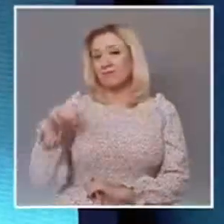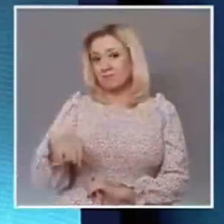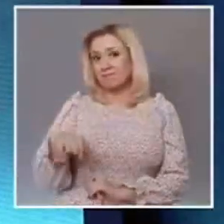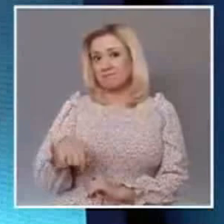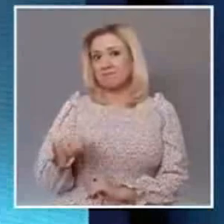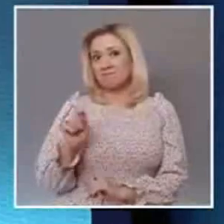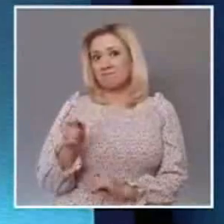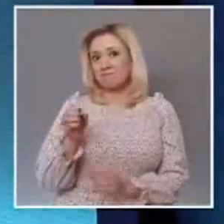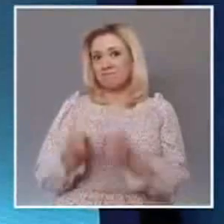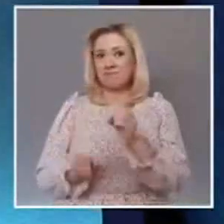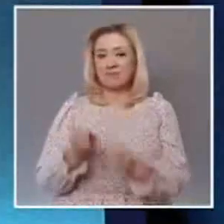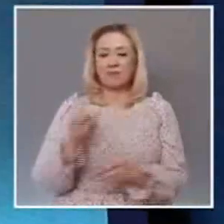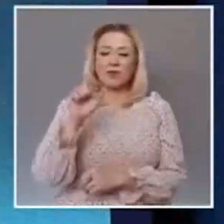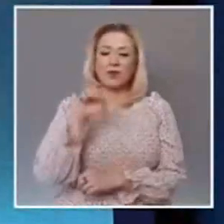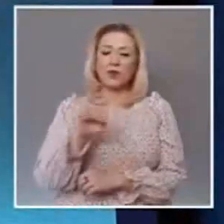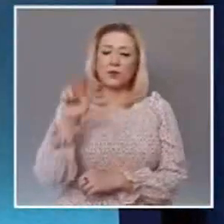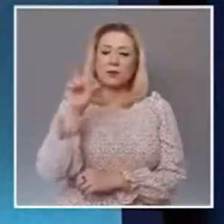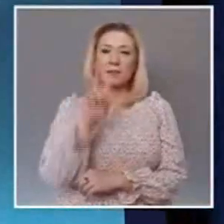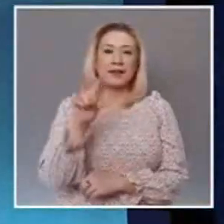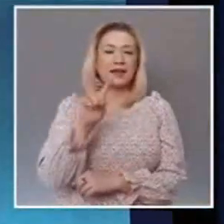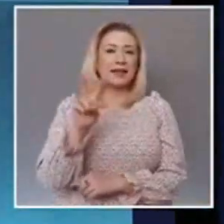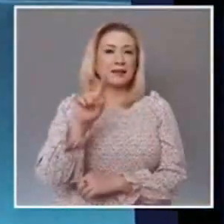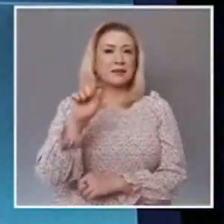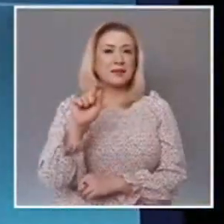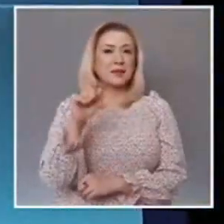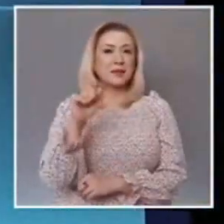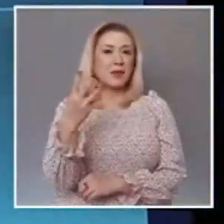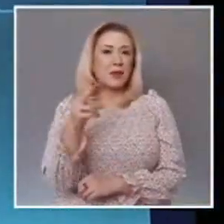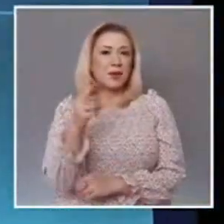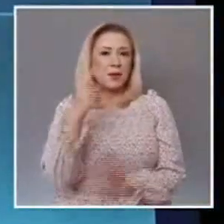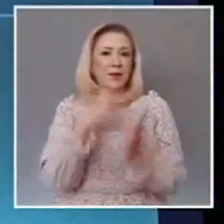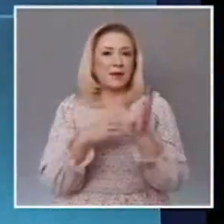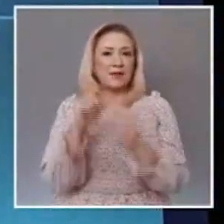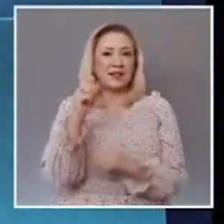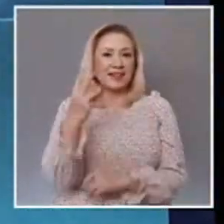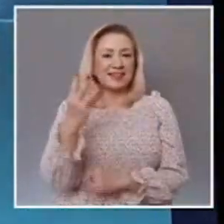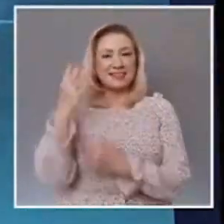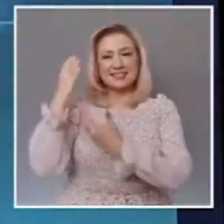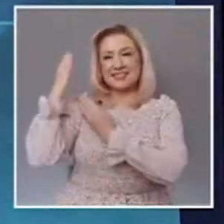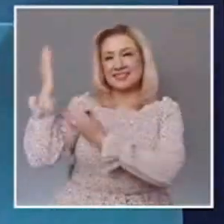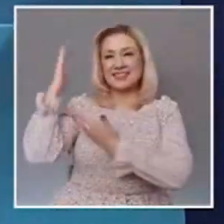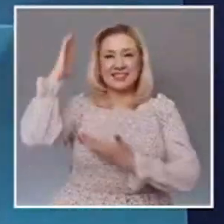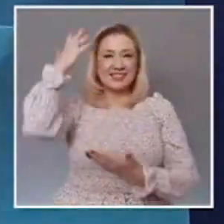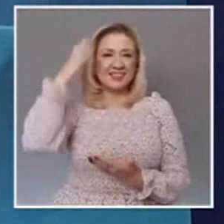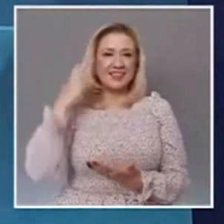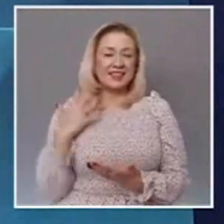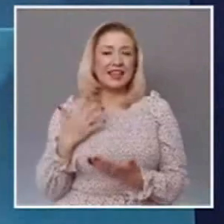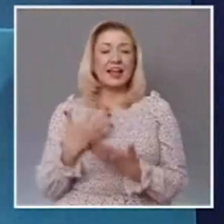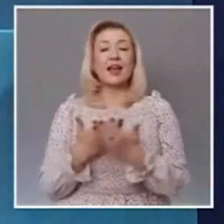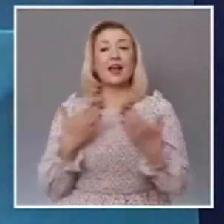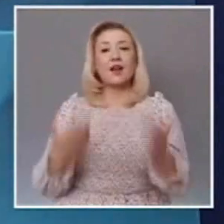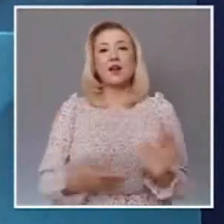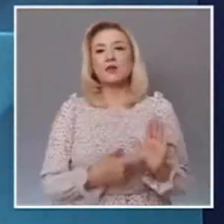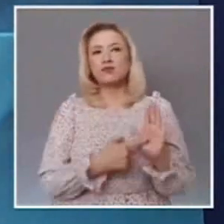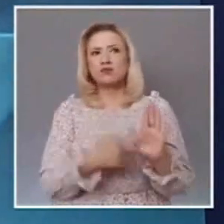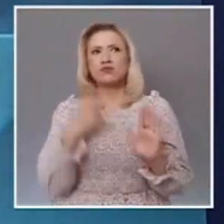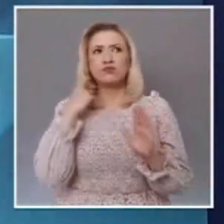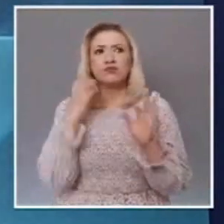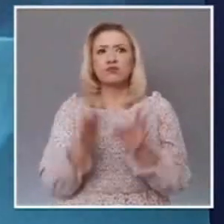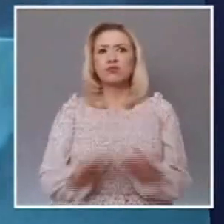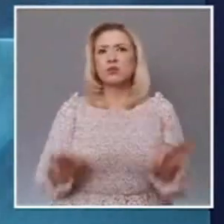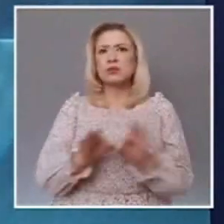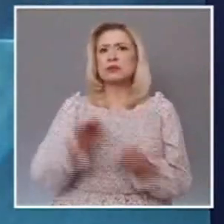de 2023. Soy Lorena Sánchez Cabrera y tendré el gusto de presentarle en los próximos minutos la información más reciente del Poder Judicial